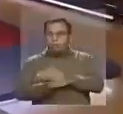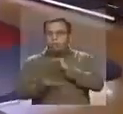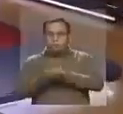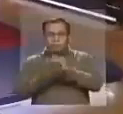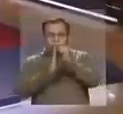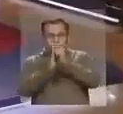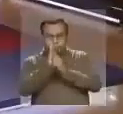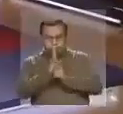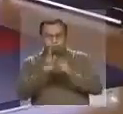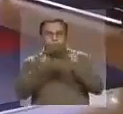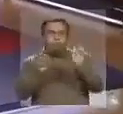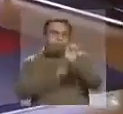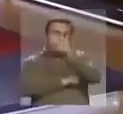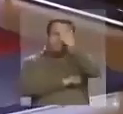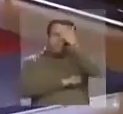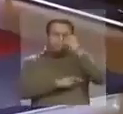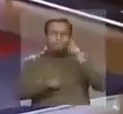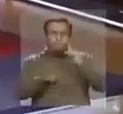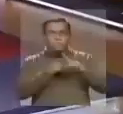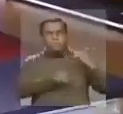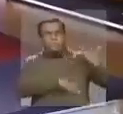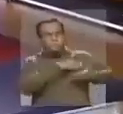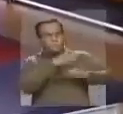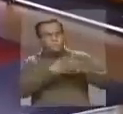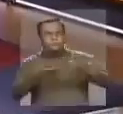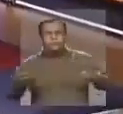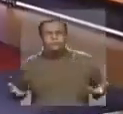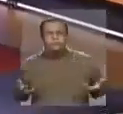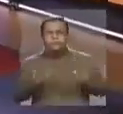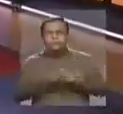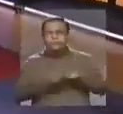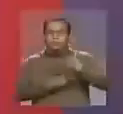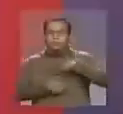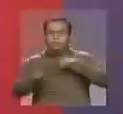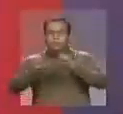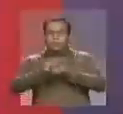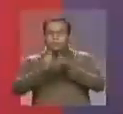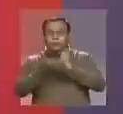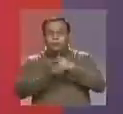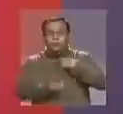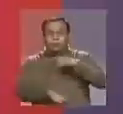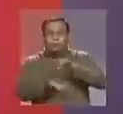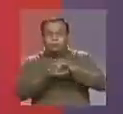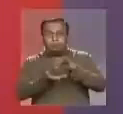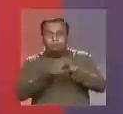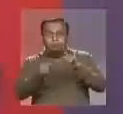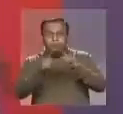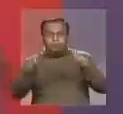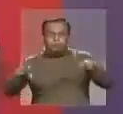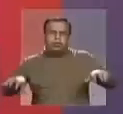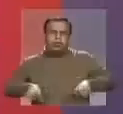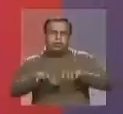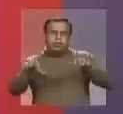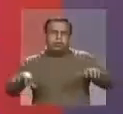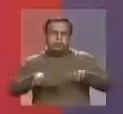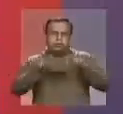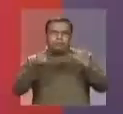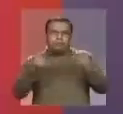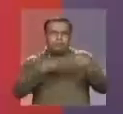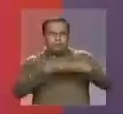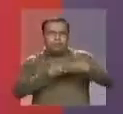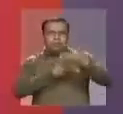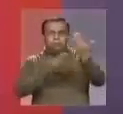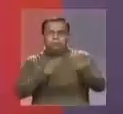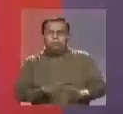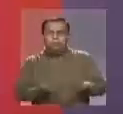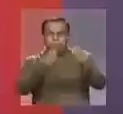un elemento fundamental para, digamos, que estemos también participando en todas las acciones que se deben tomar para